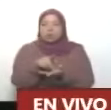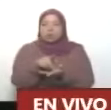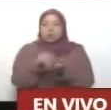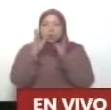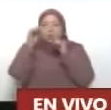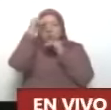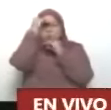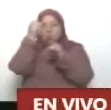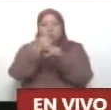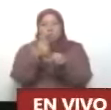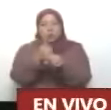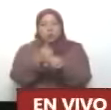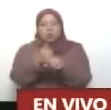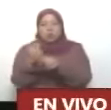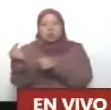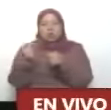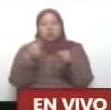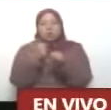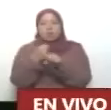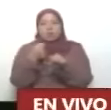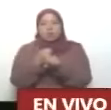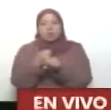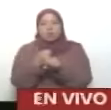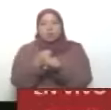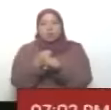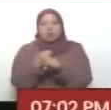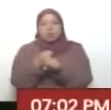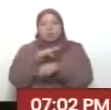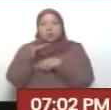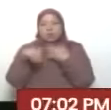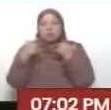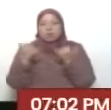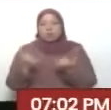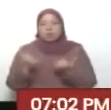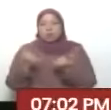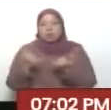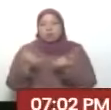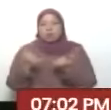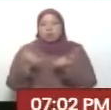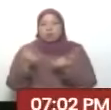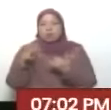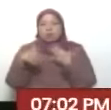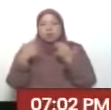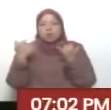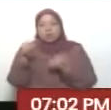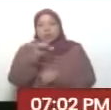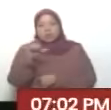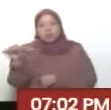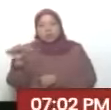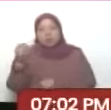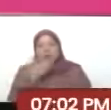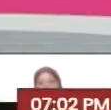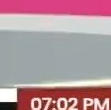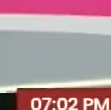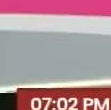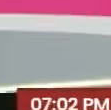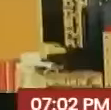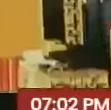estar disfrutando del picante que traemos en esta edición. Adelante, Semana Presidencial.